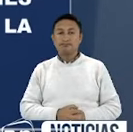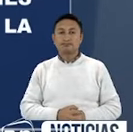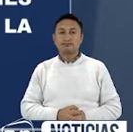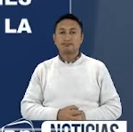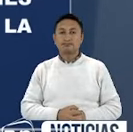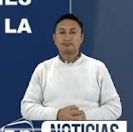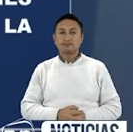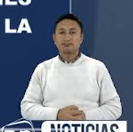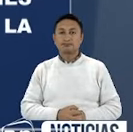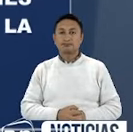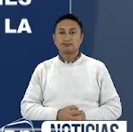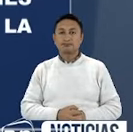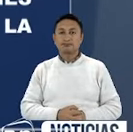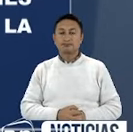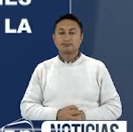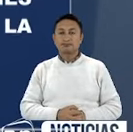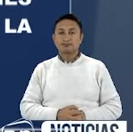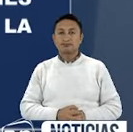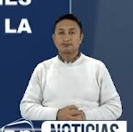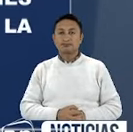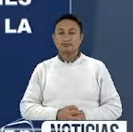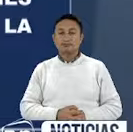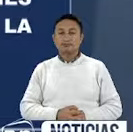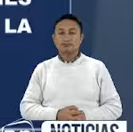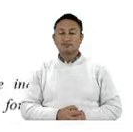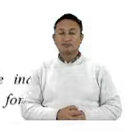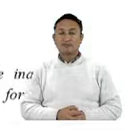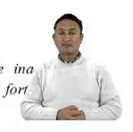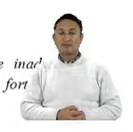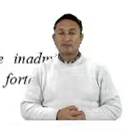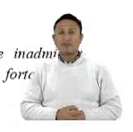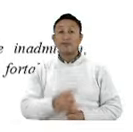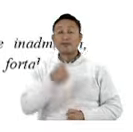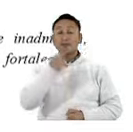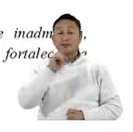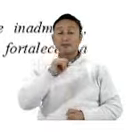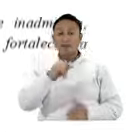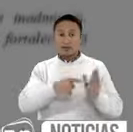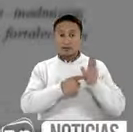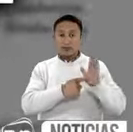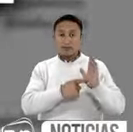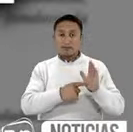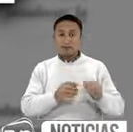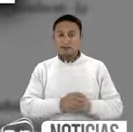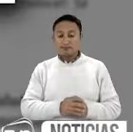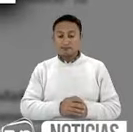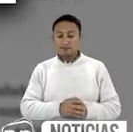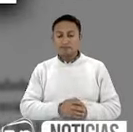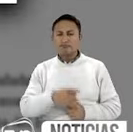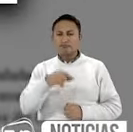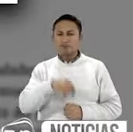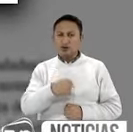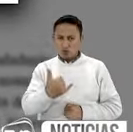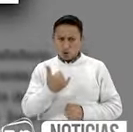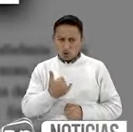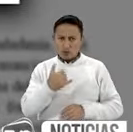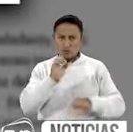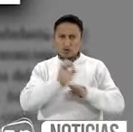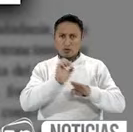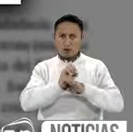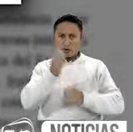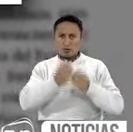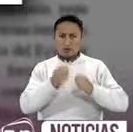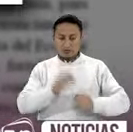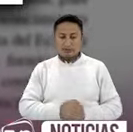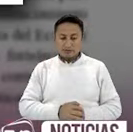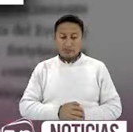retirar la pregunta número 11 de la consulta popular, argumentando lo siguiente. En función del contexto actual que vive el Ecuador, me